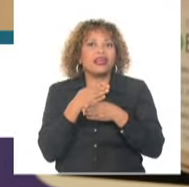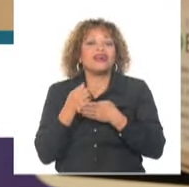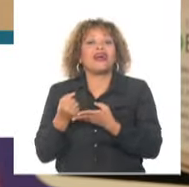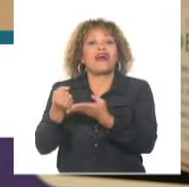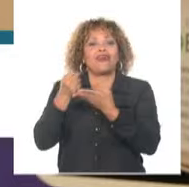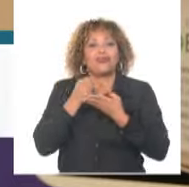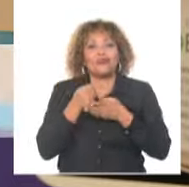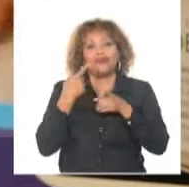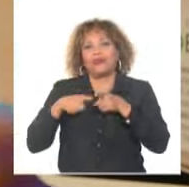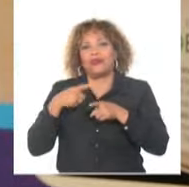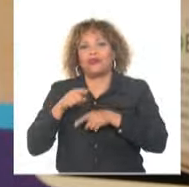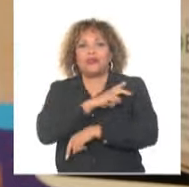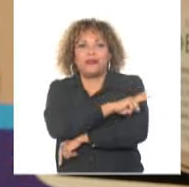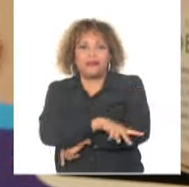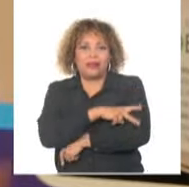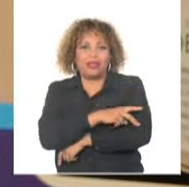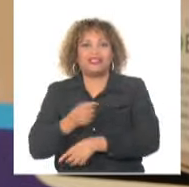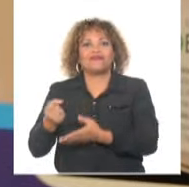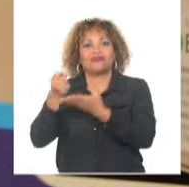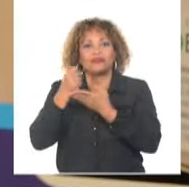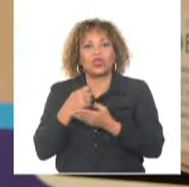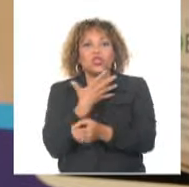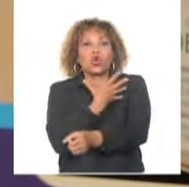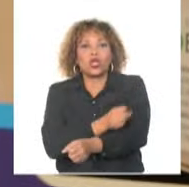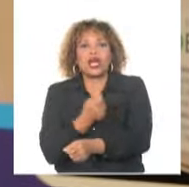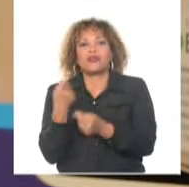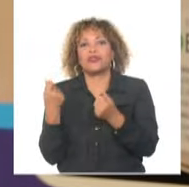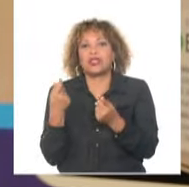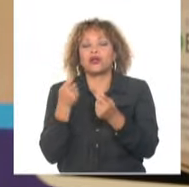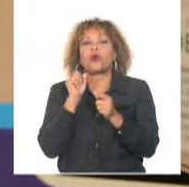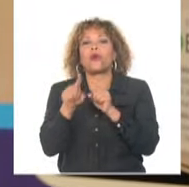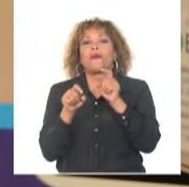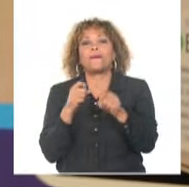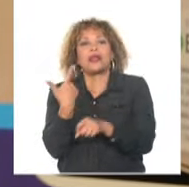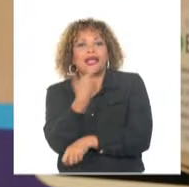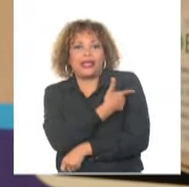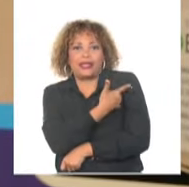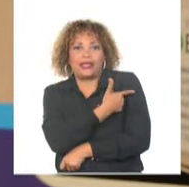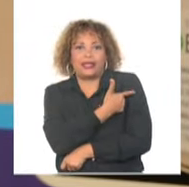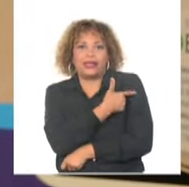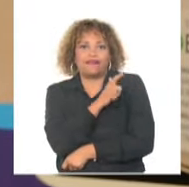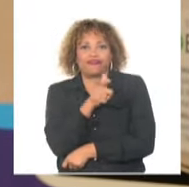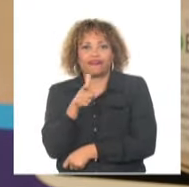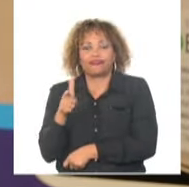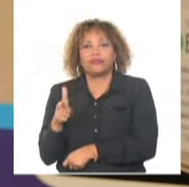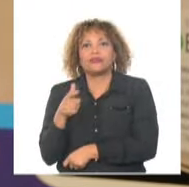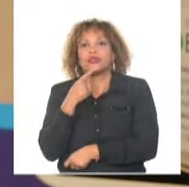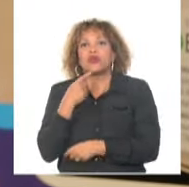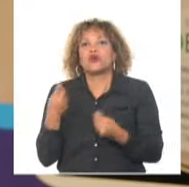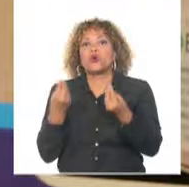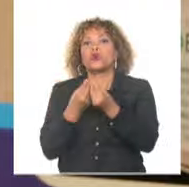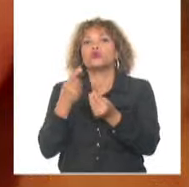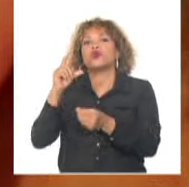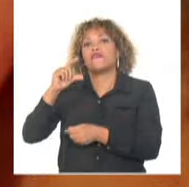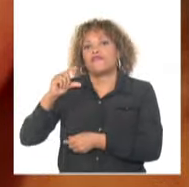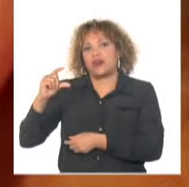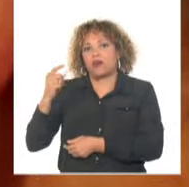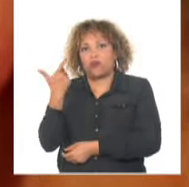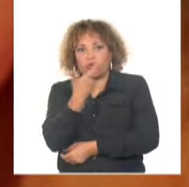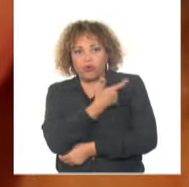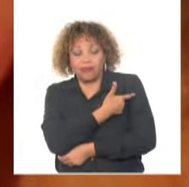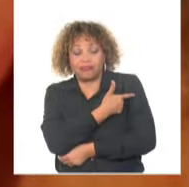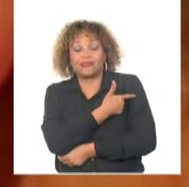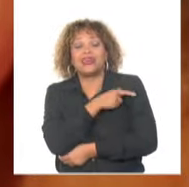las organizaciones solidarias que donaron el dinero para comprar las jeringuillas, para mandarnos las jeringuillas para poner las vacunas. Y entonces, bueno, eso fue un